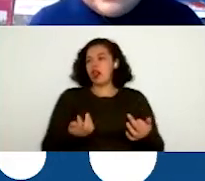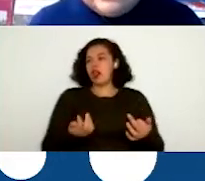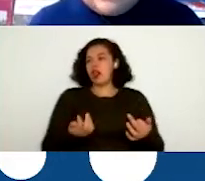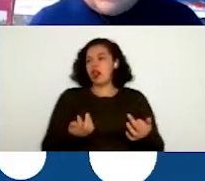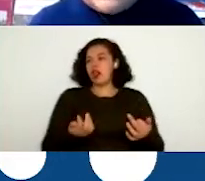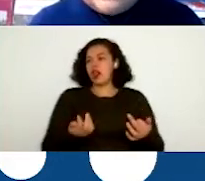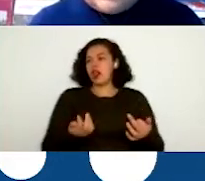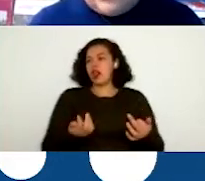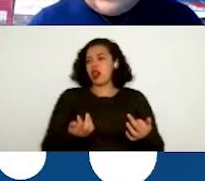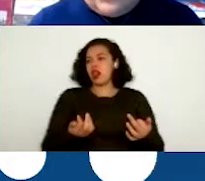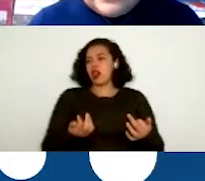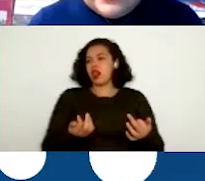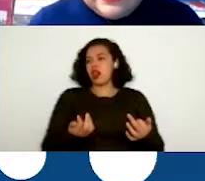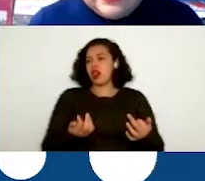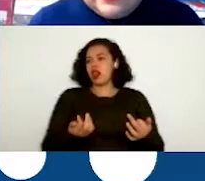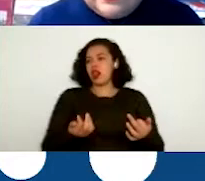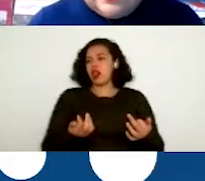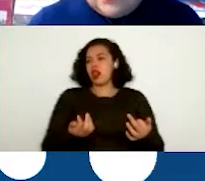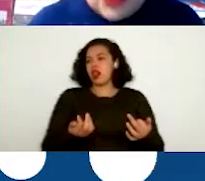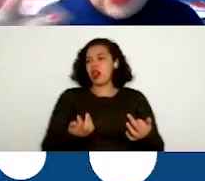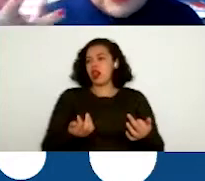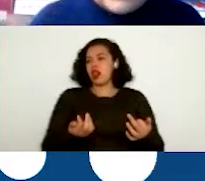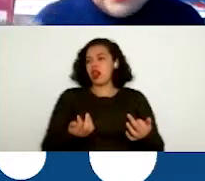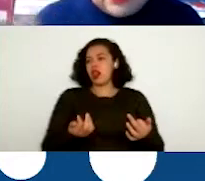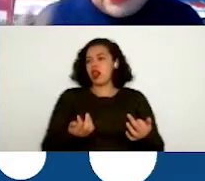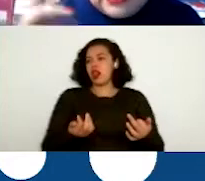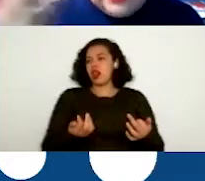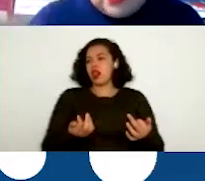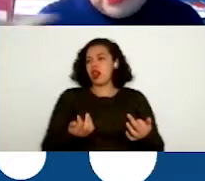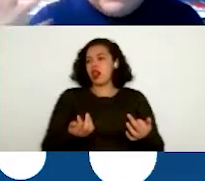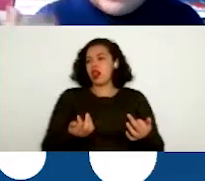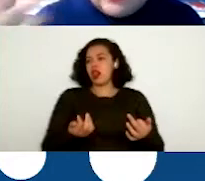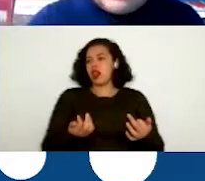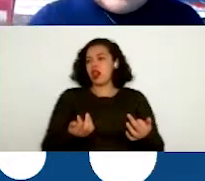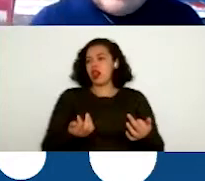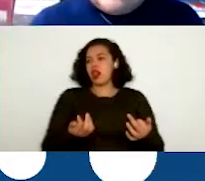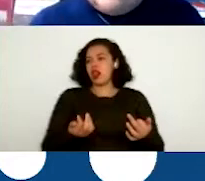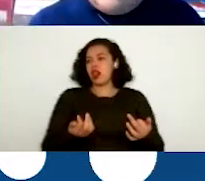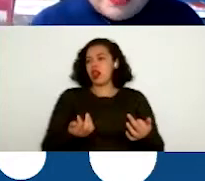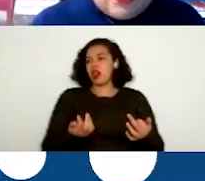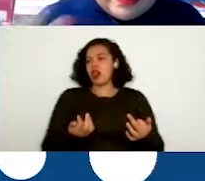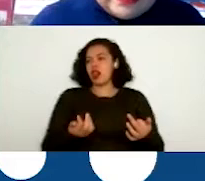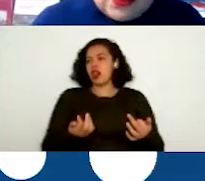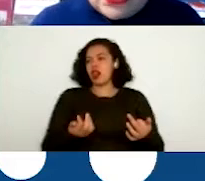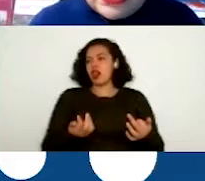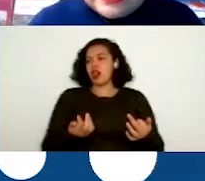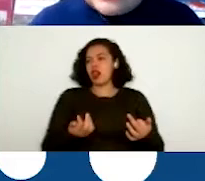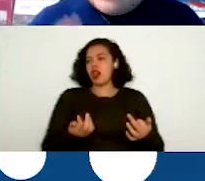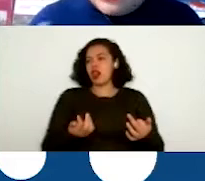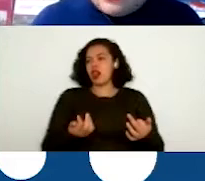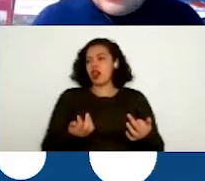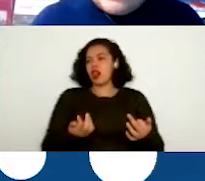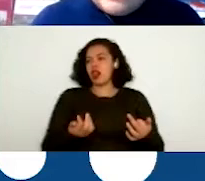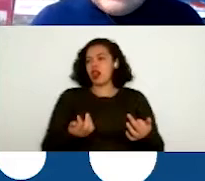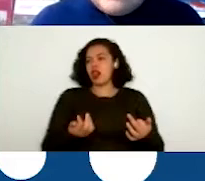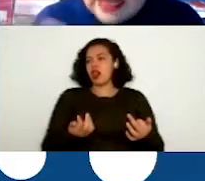las que estamos interactuando, uno de los aspectos y de las modificaciones que voy a compartir con ustedes es